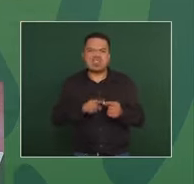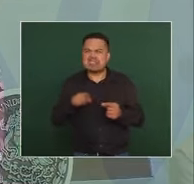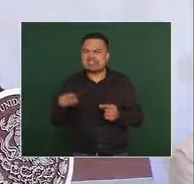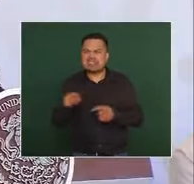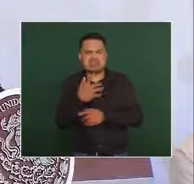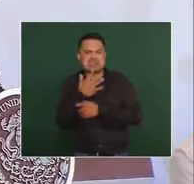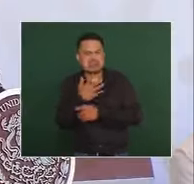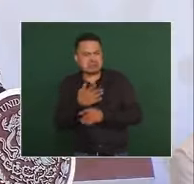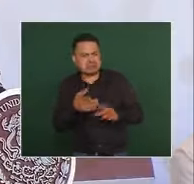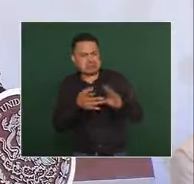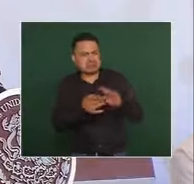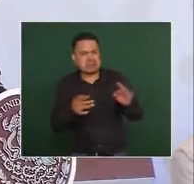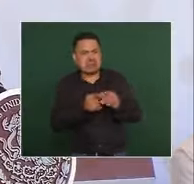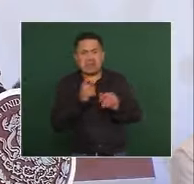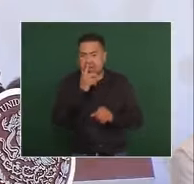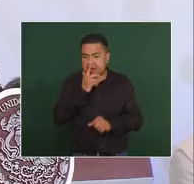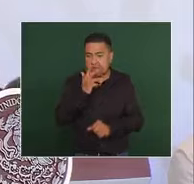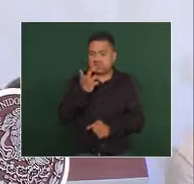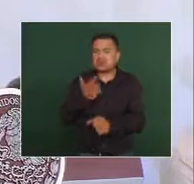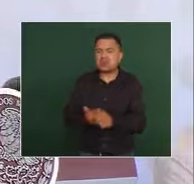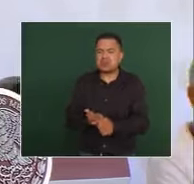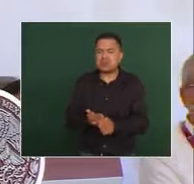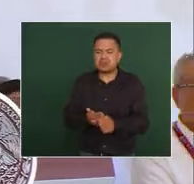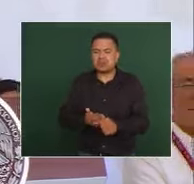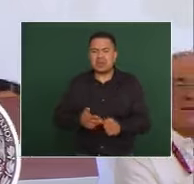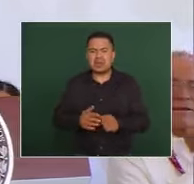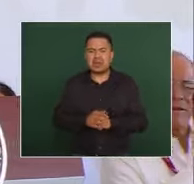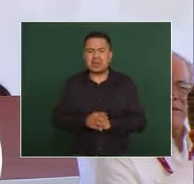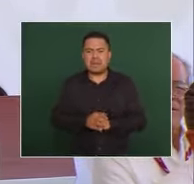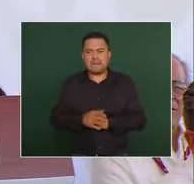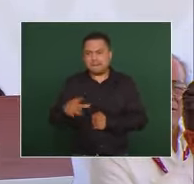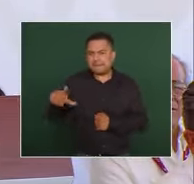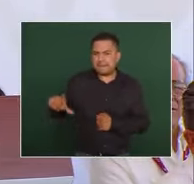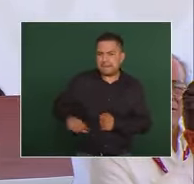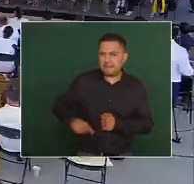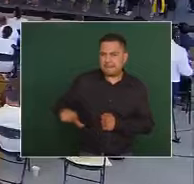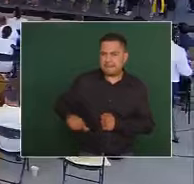de la responsabilidad de autoridades